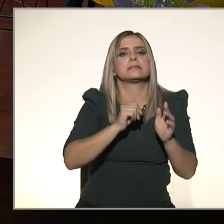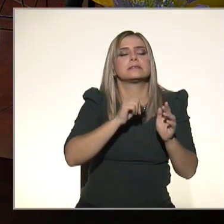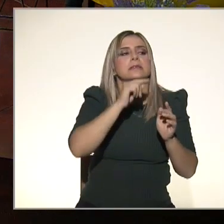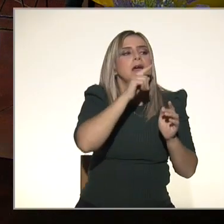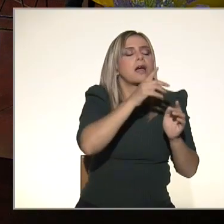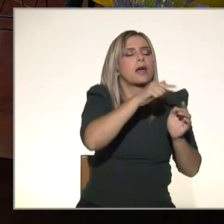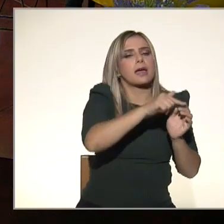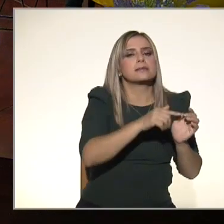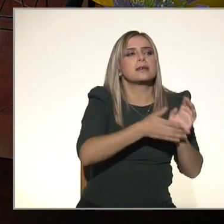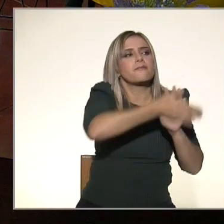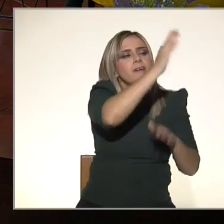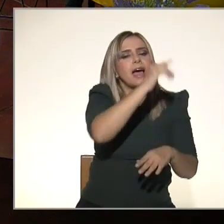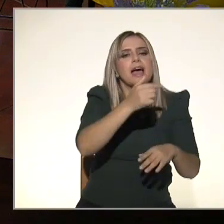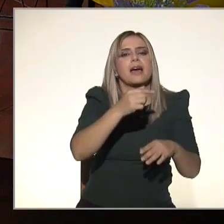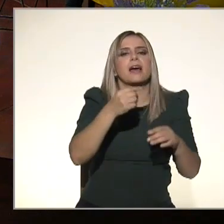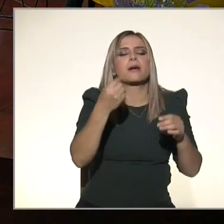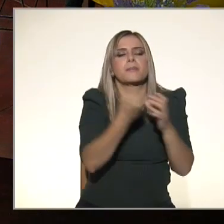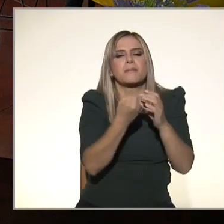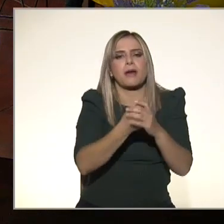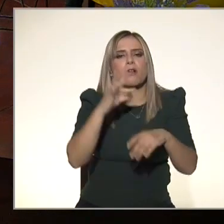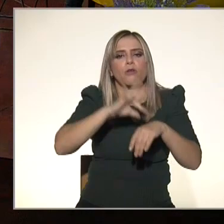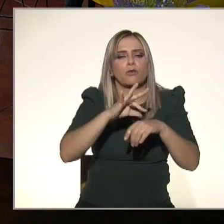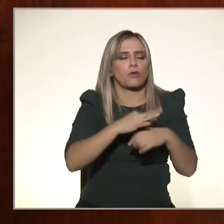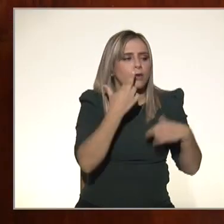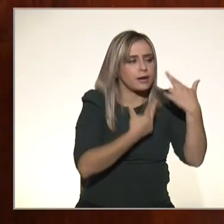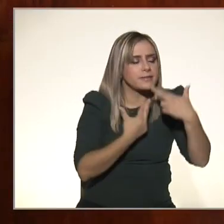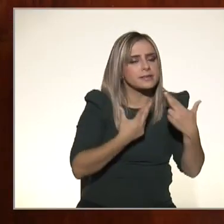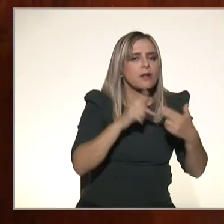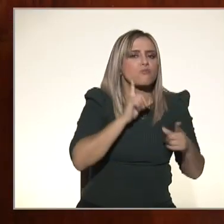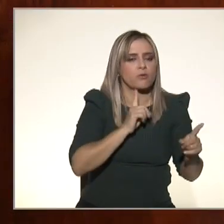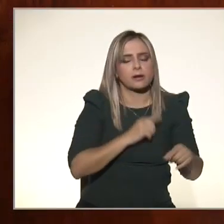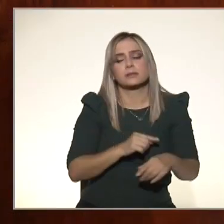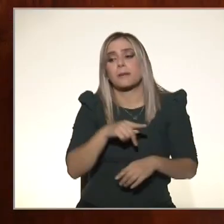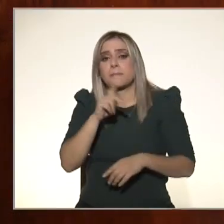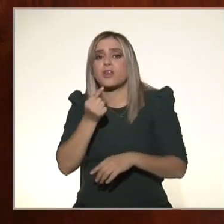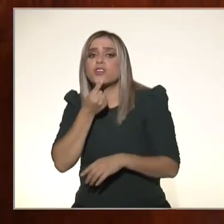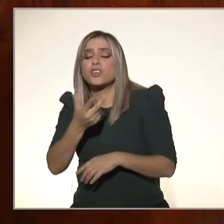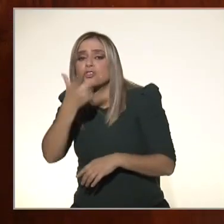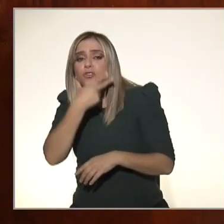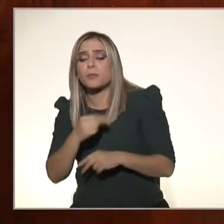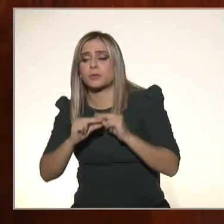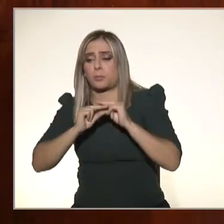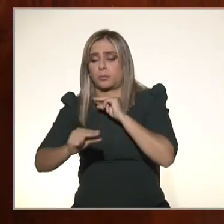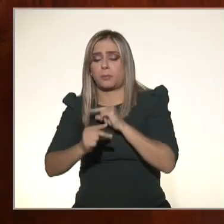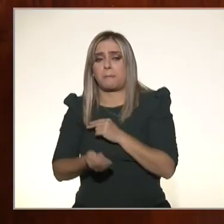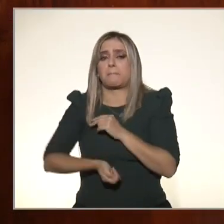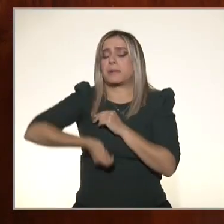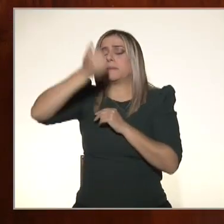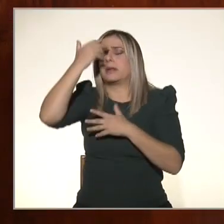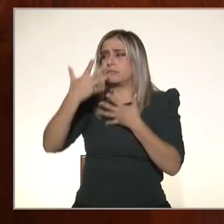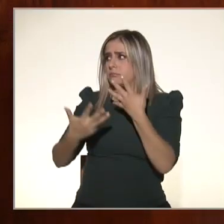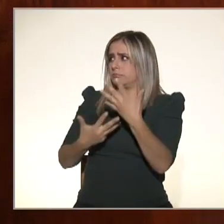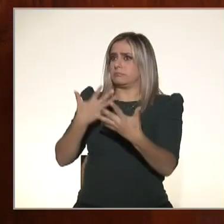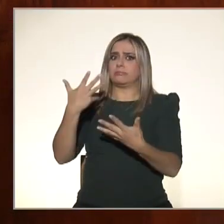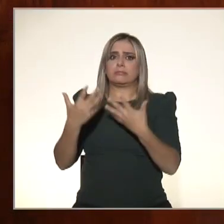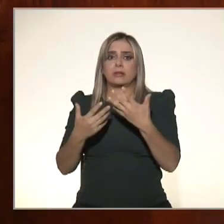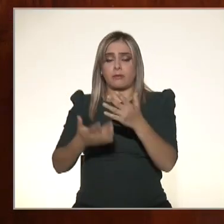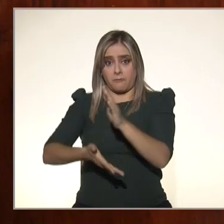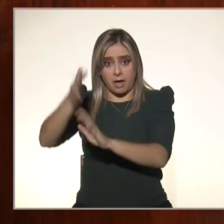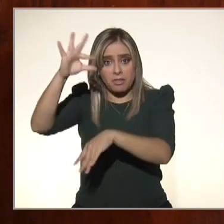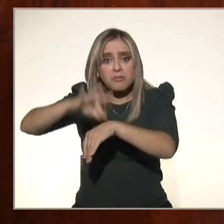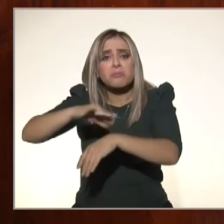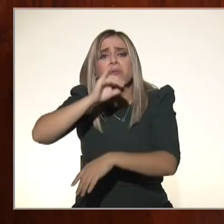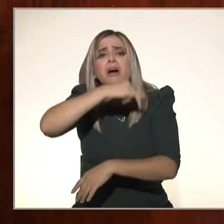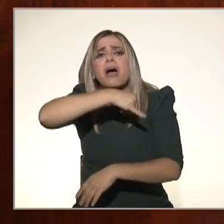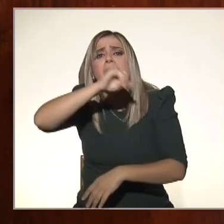urólogo. No, normalmente los niños, los adolescentes, pues no tienen la cultura de ir a